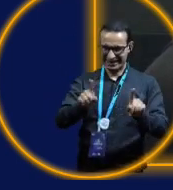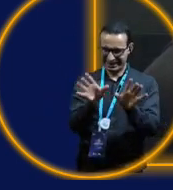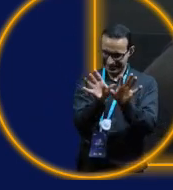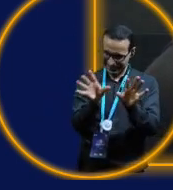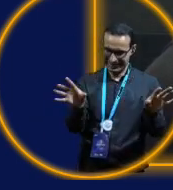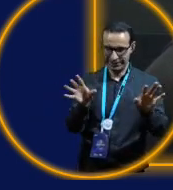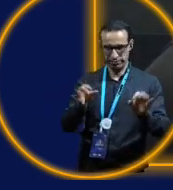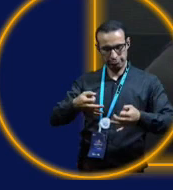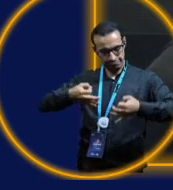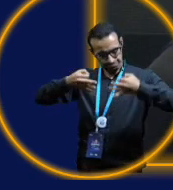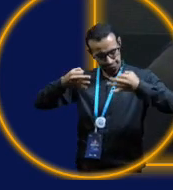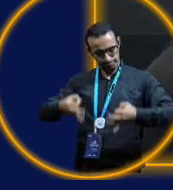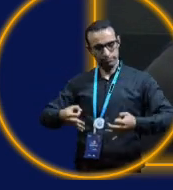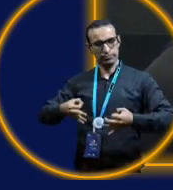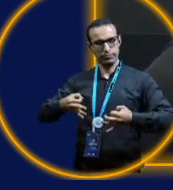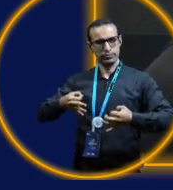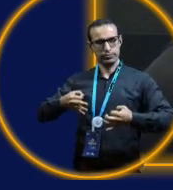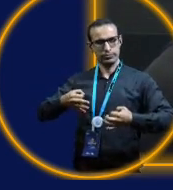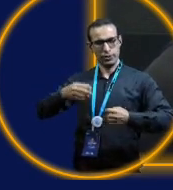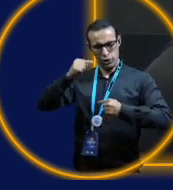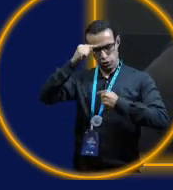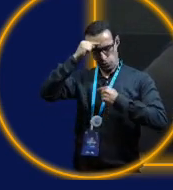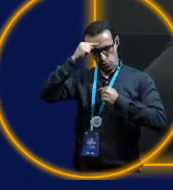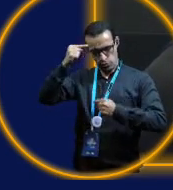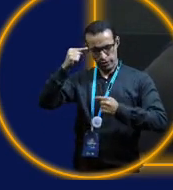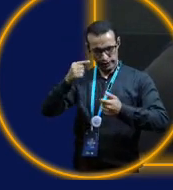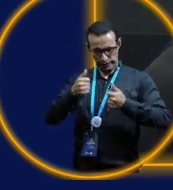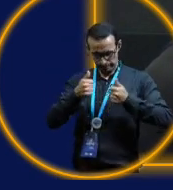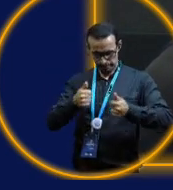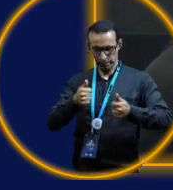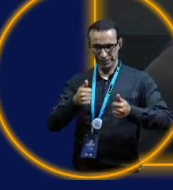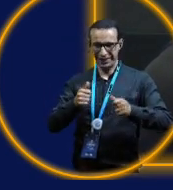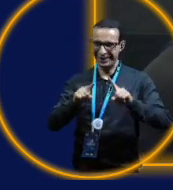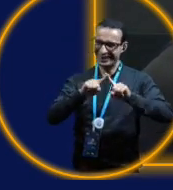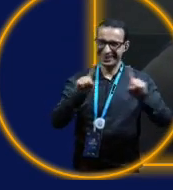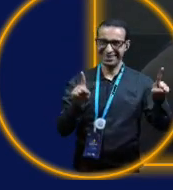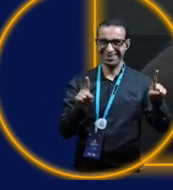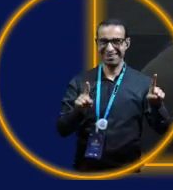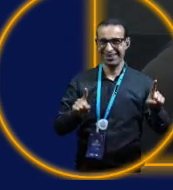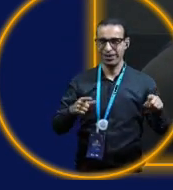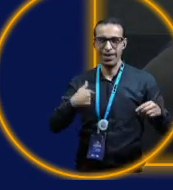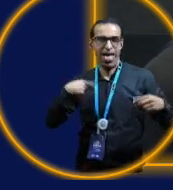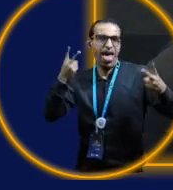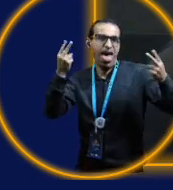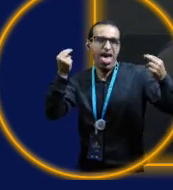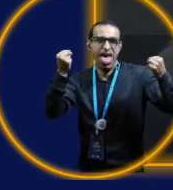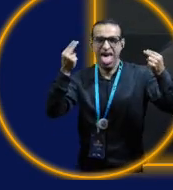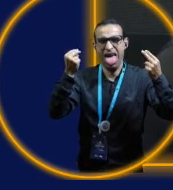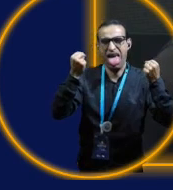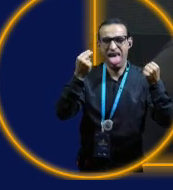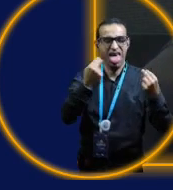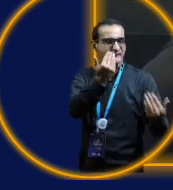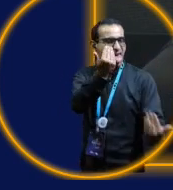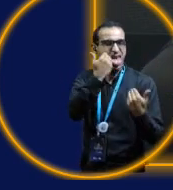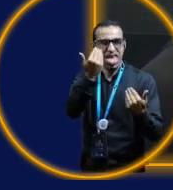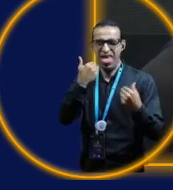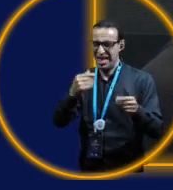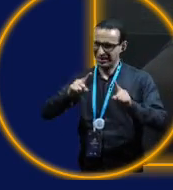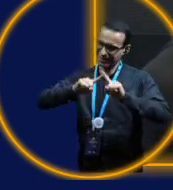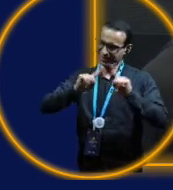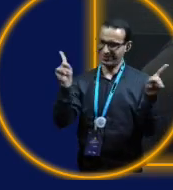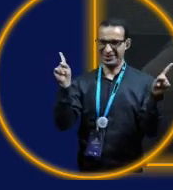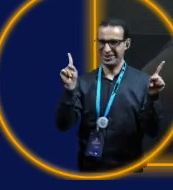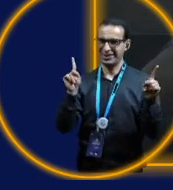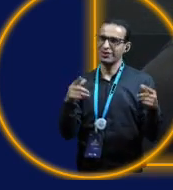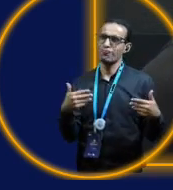auténtico Y cuál es tu opinión acerca de eso como Cómo ser una